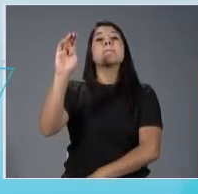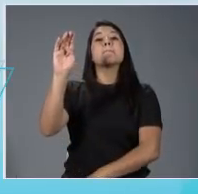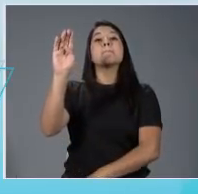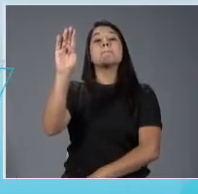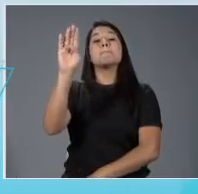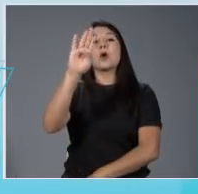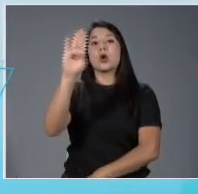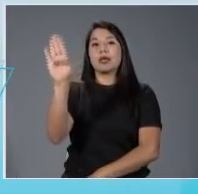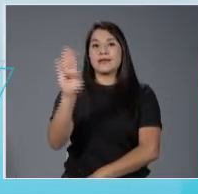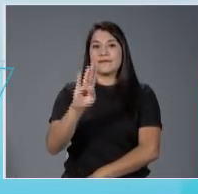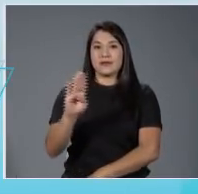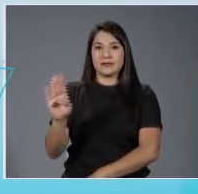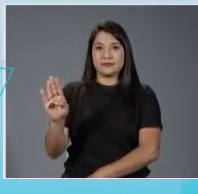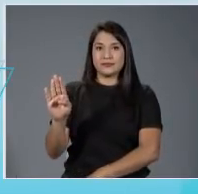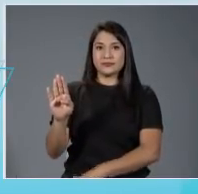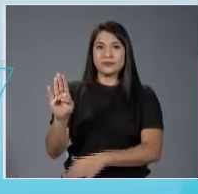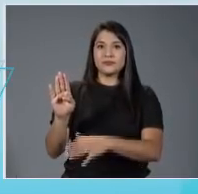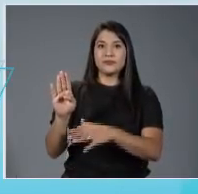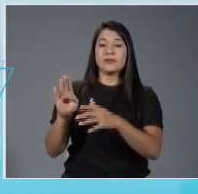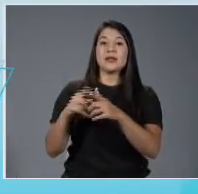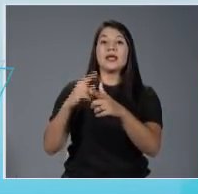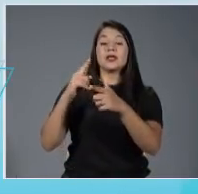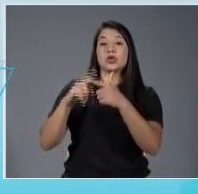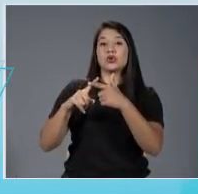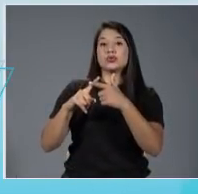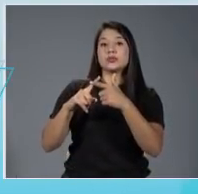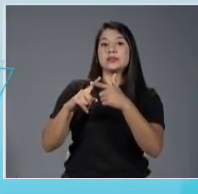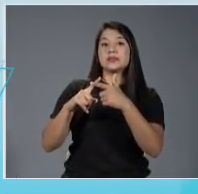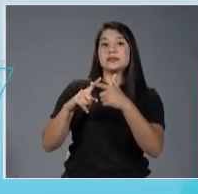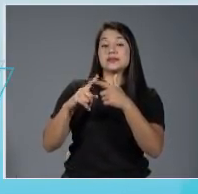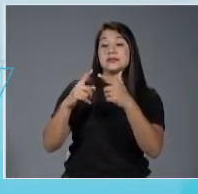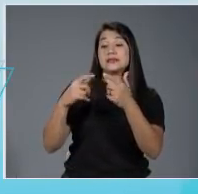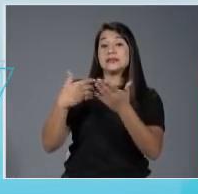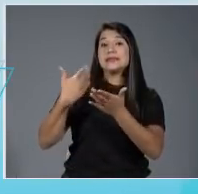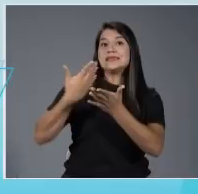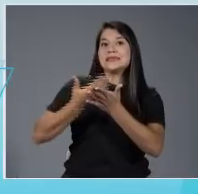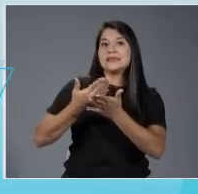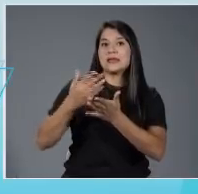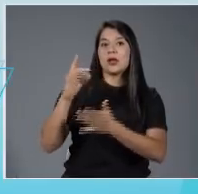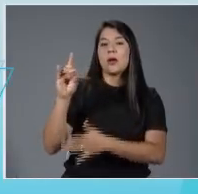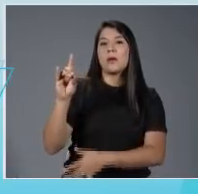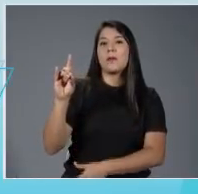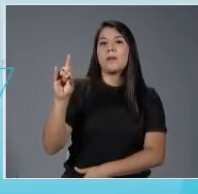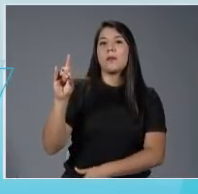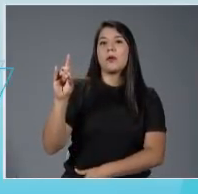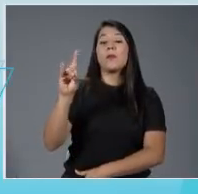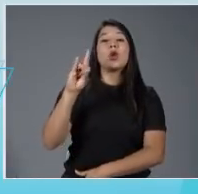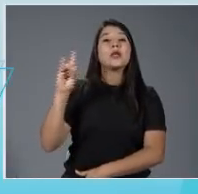Evo Morales viene a participar de el traspaso de poderes, es uno de